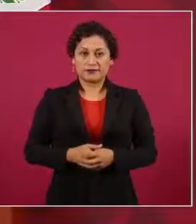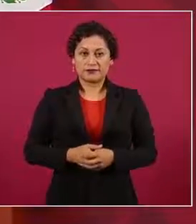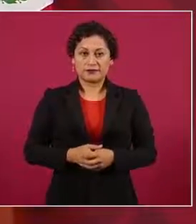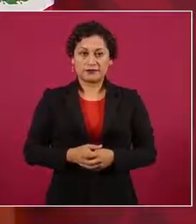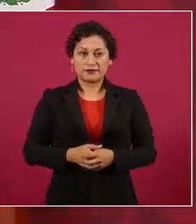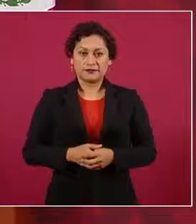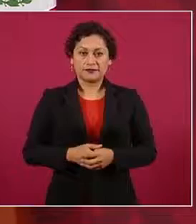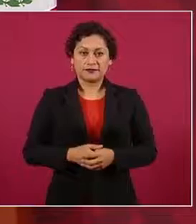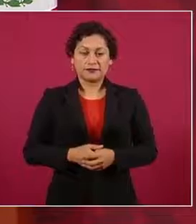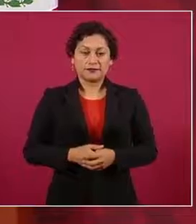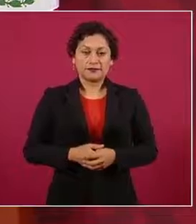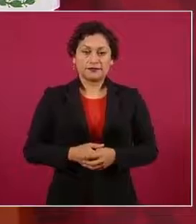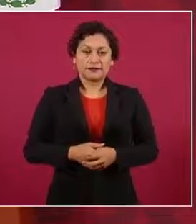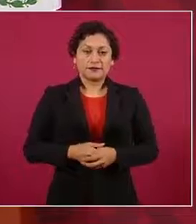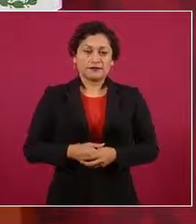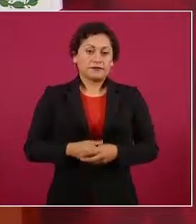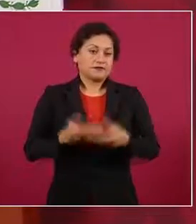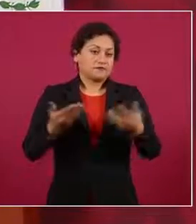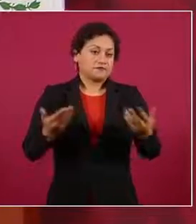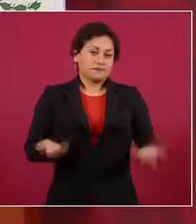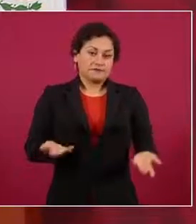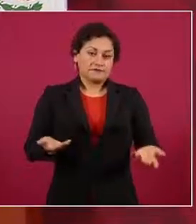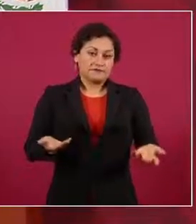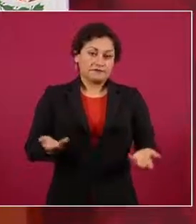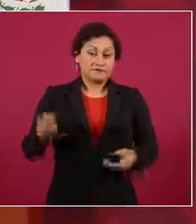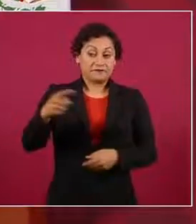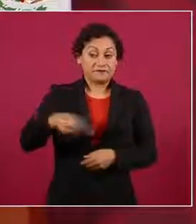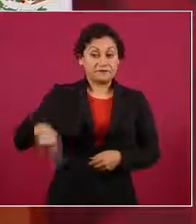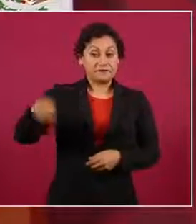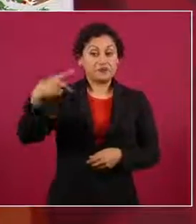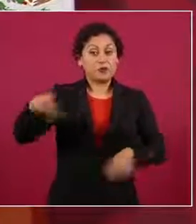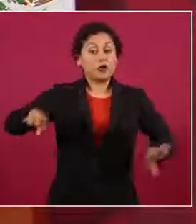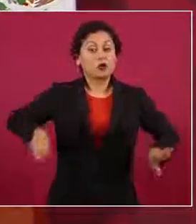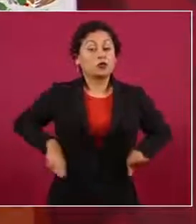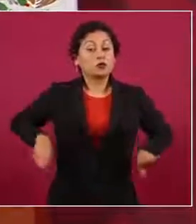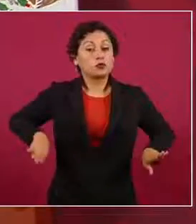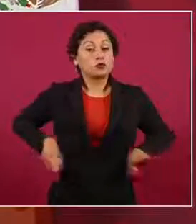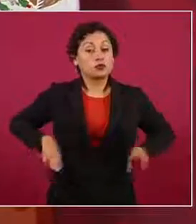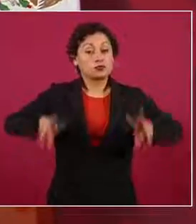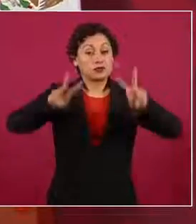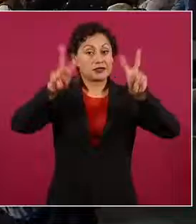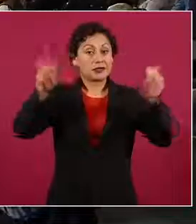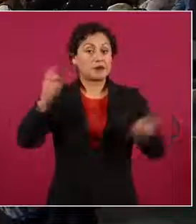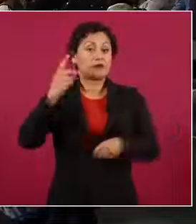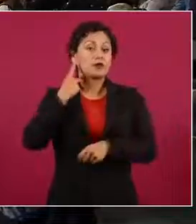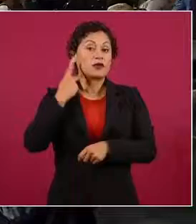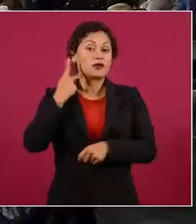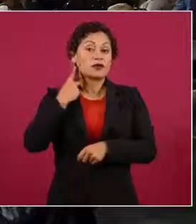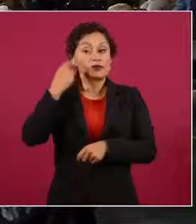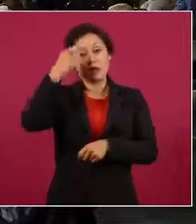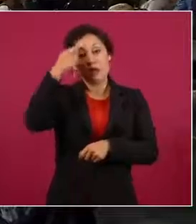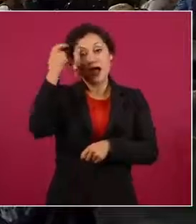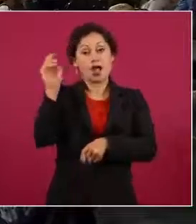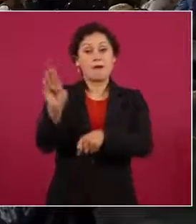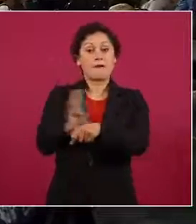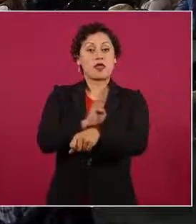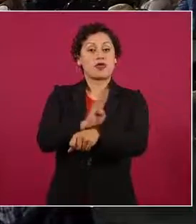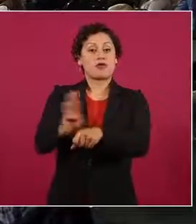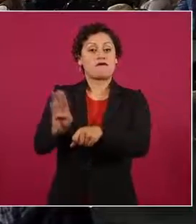Ellos están a favor de una política que beneficia a una minoría.